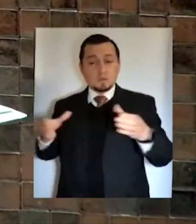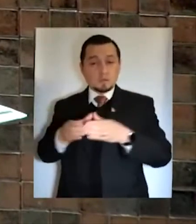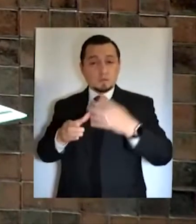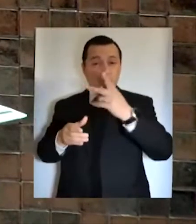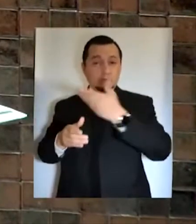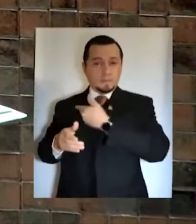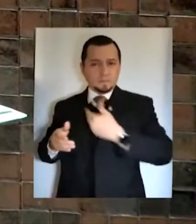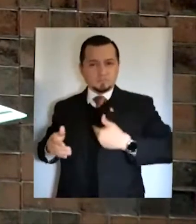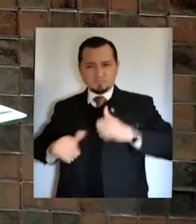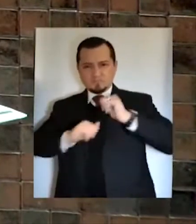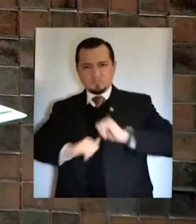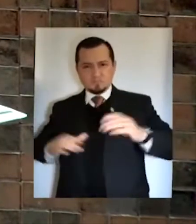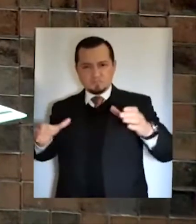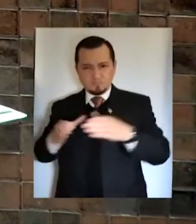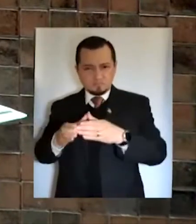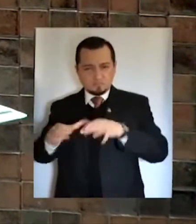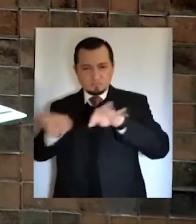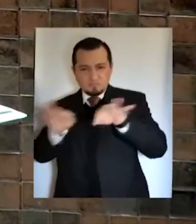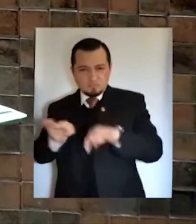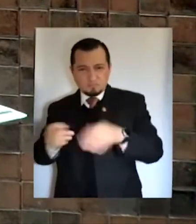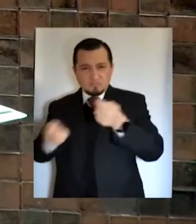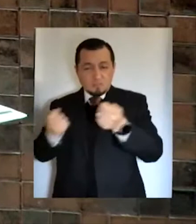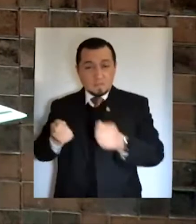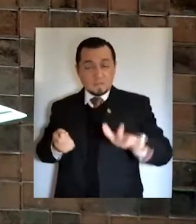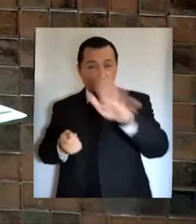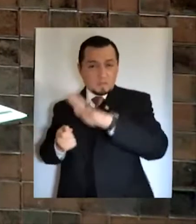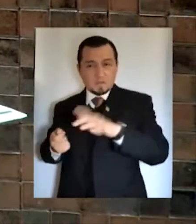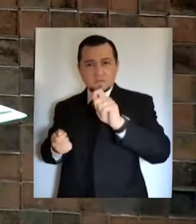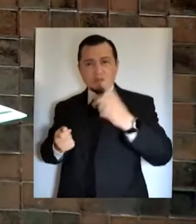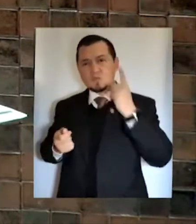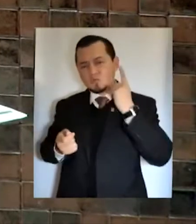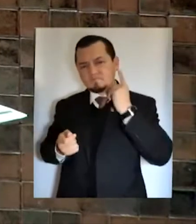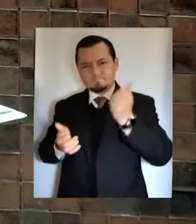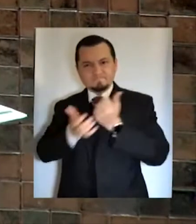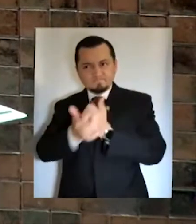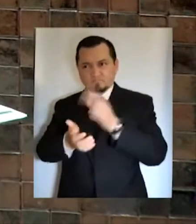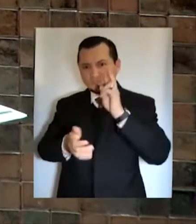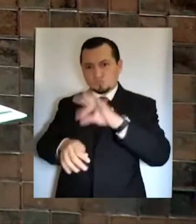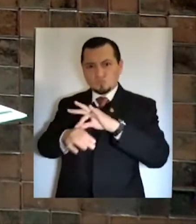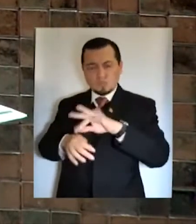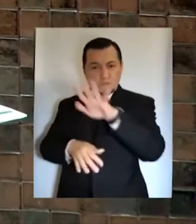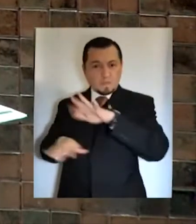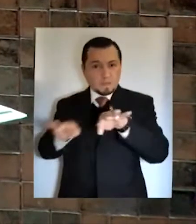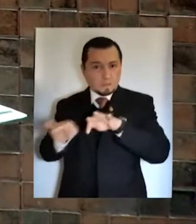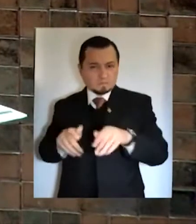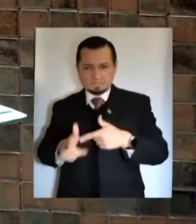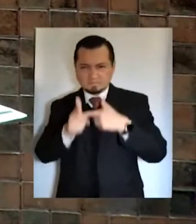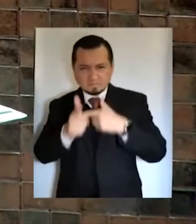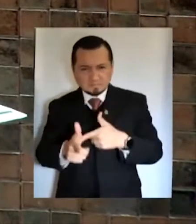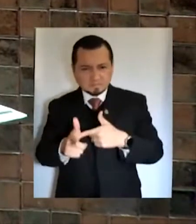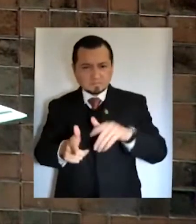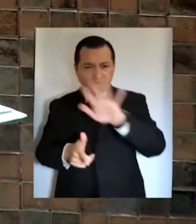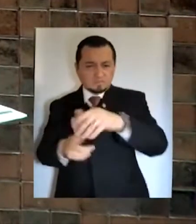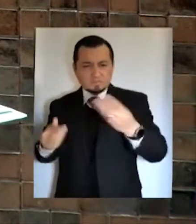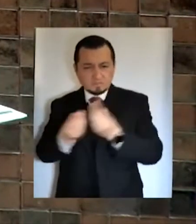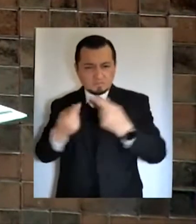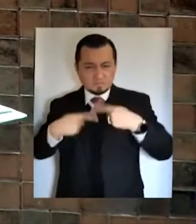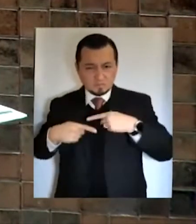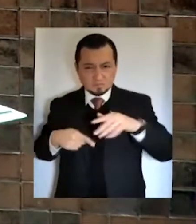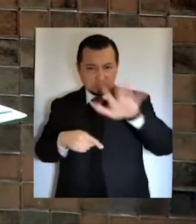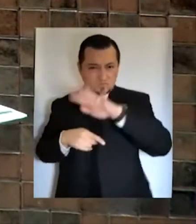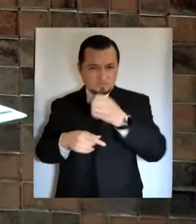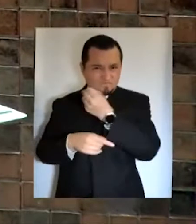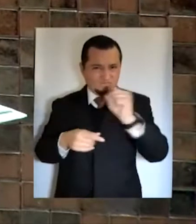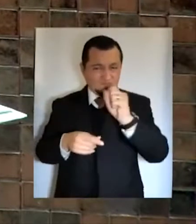que ha estado acompañándonos en los eventos donde hemos presentado este tipo de proyectos. Continuamos las obras de construcción de la Unidad Civil de Alta Especialidad